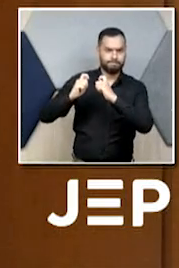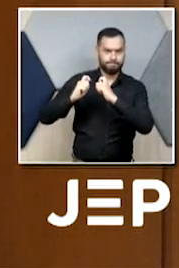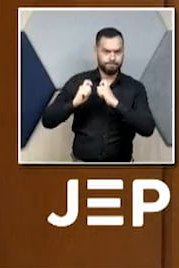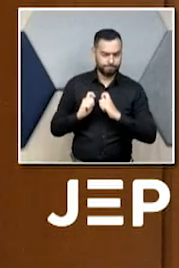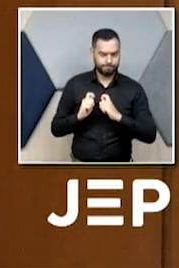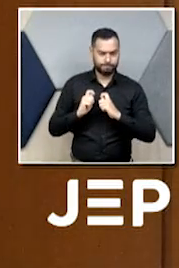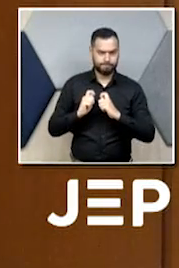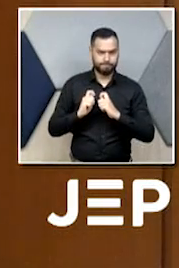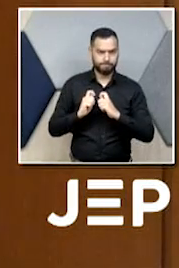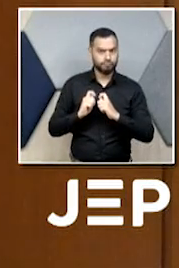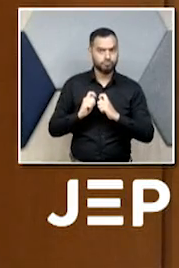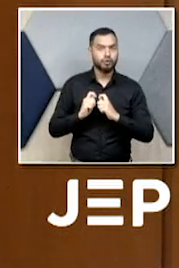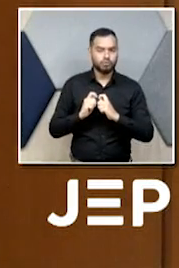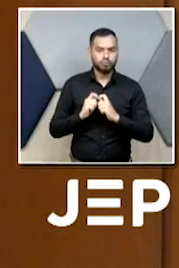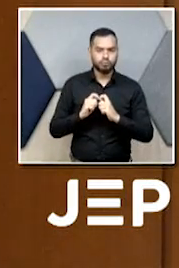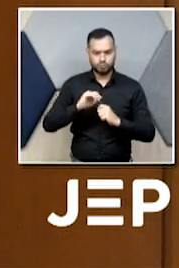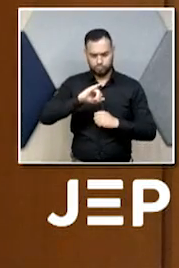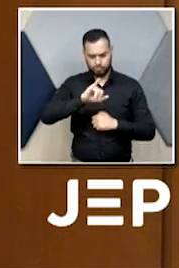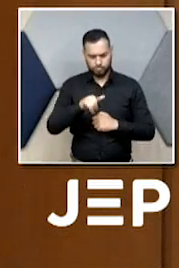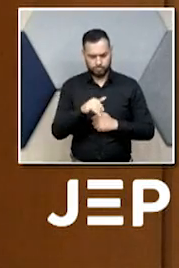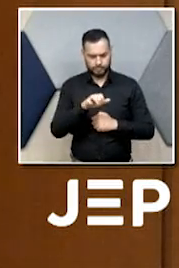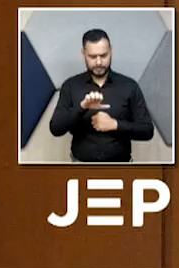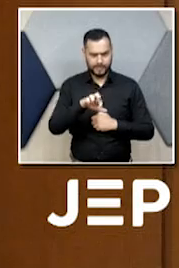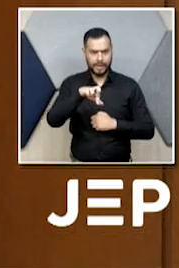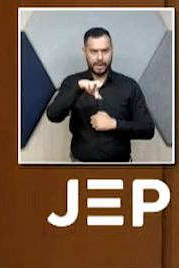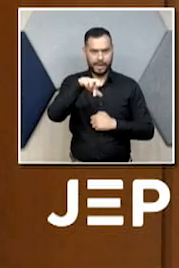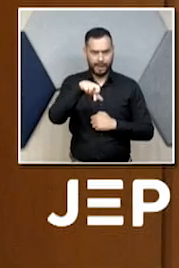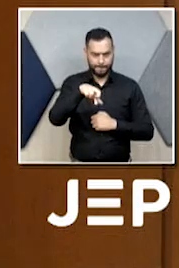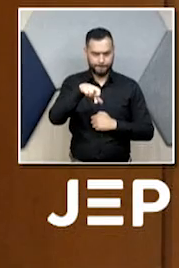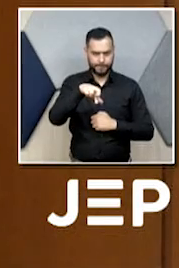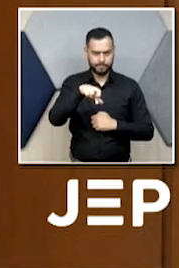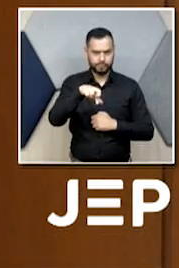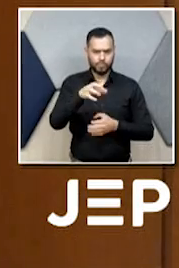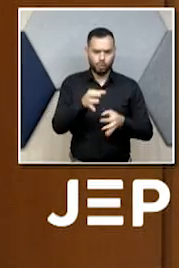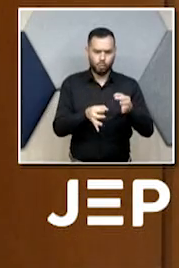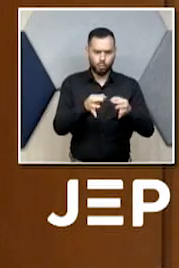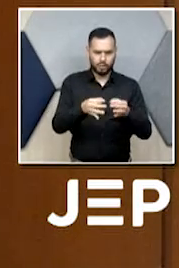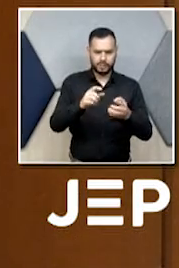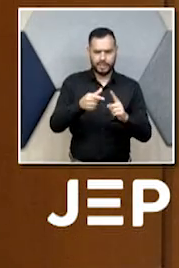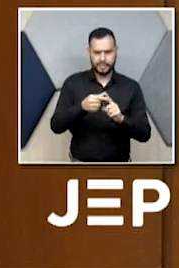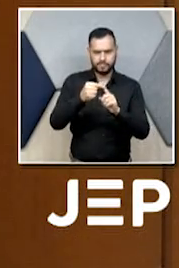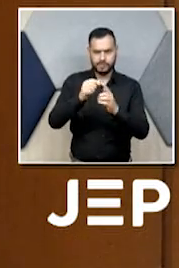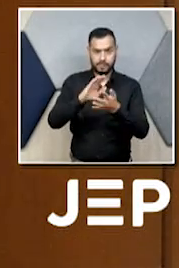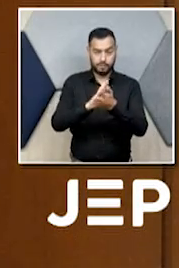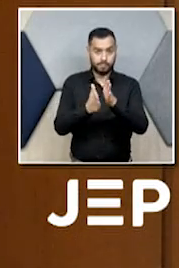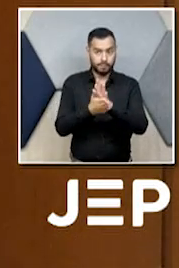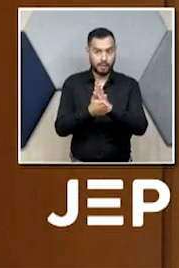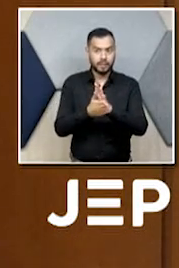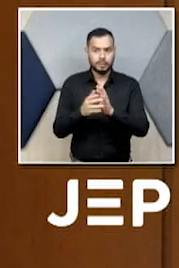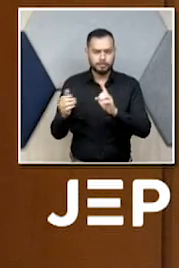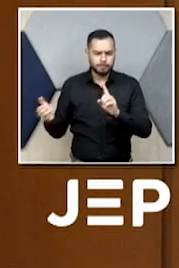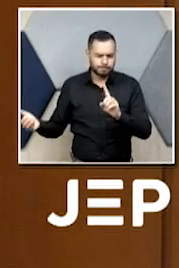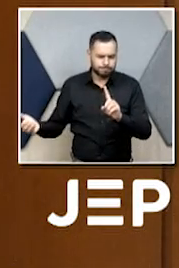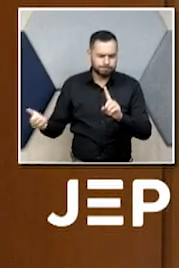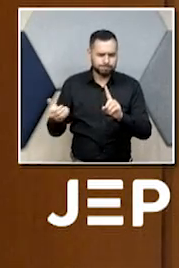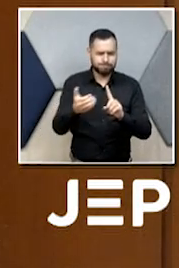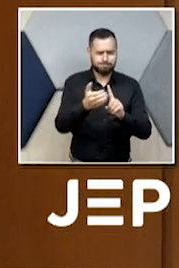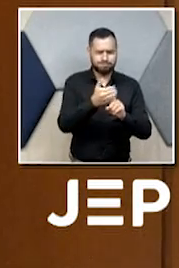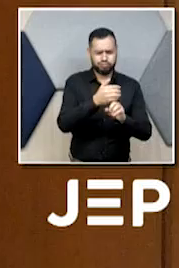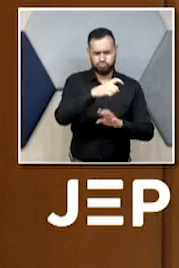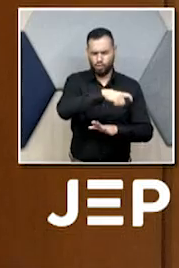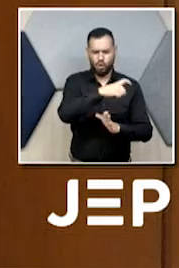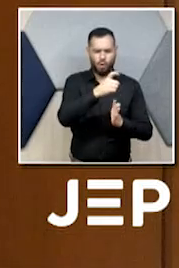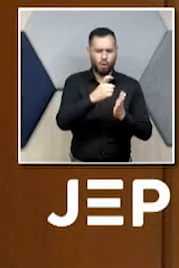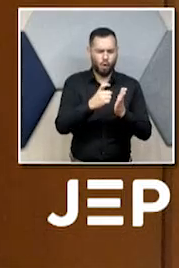una jurisdicción especial para la paz que ha alcanzado su nivel pleno de operación